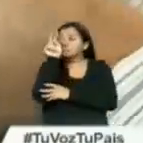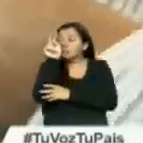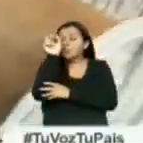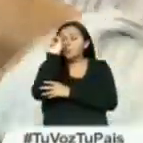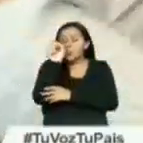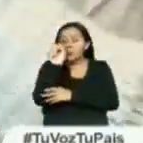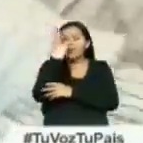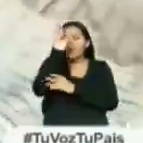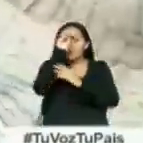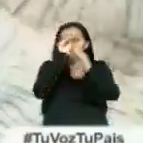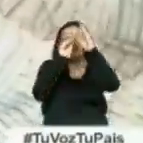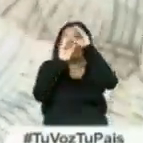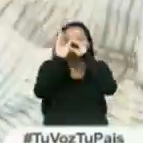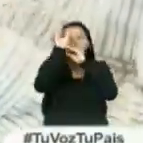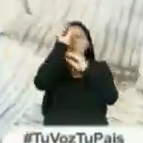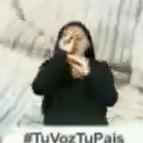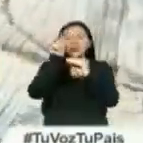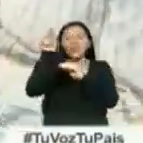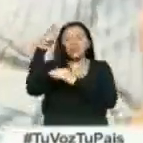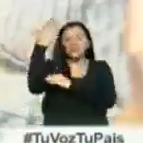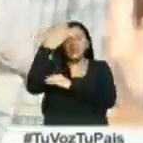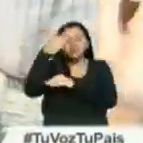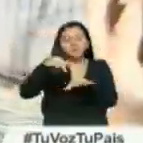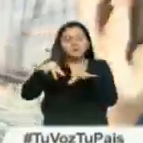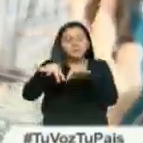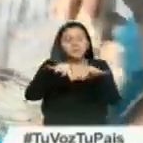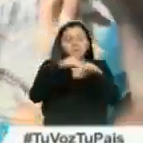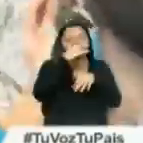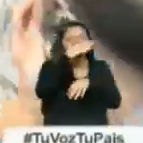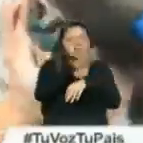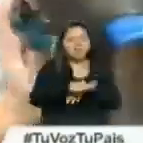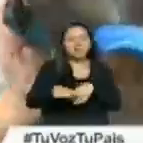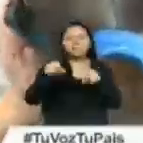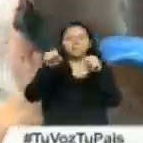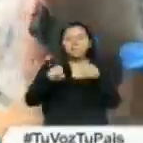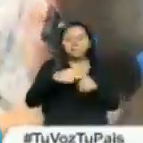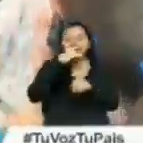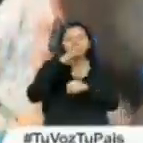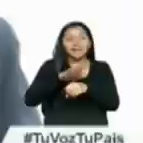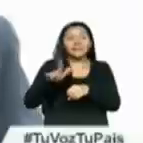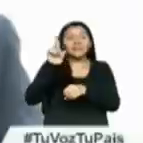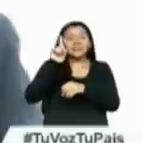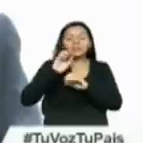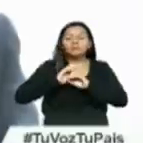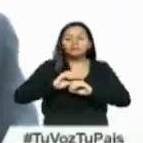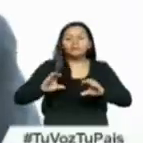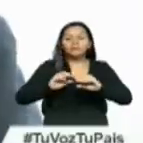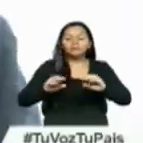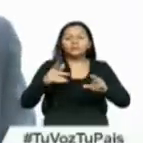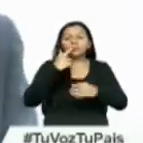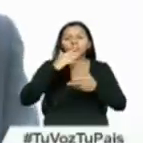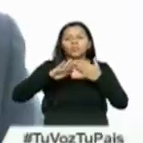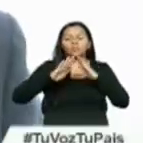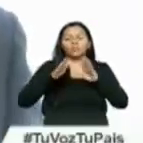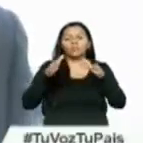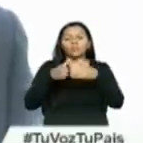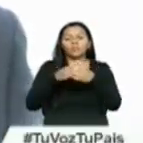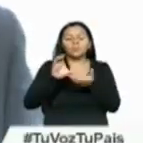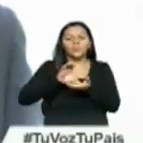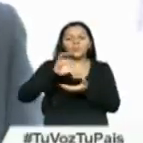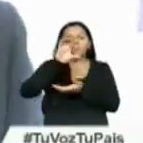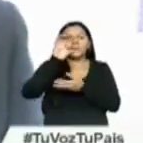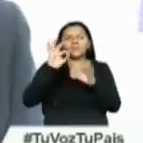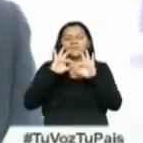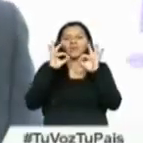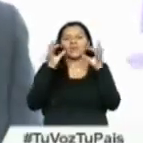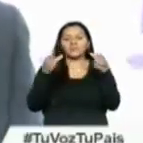poder explicarles cómo cada niño puede también ser un líder invencible en su comunidad, en su colegio, en su